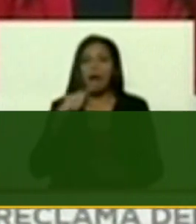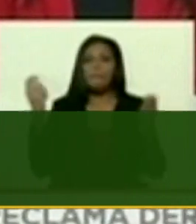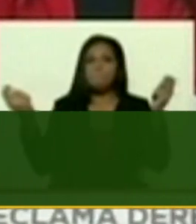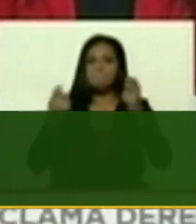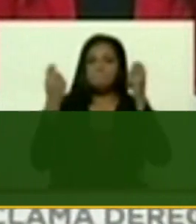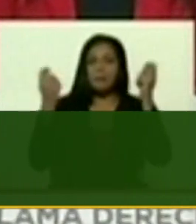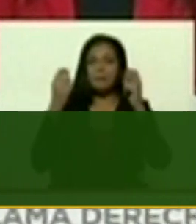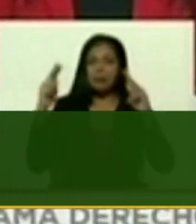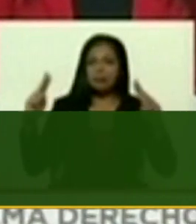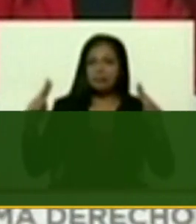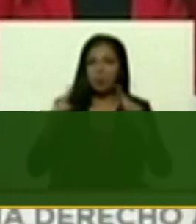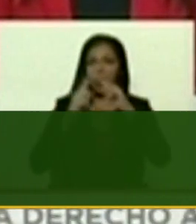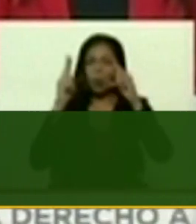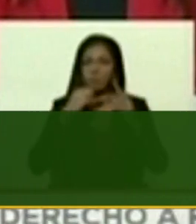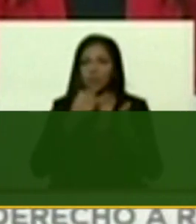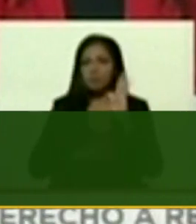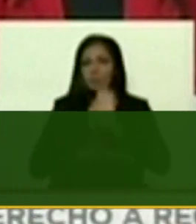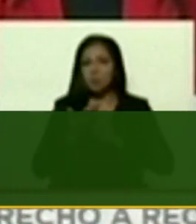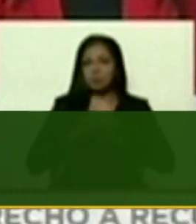este encuentro